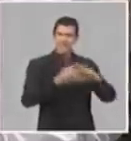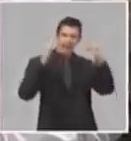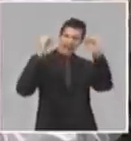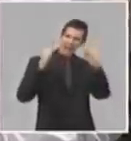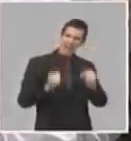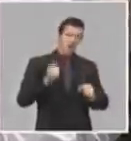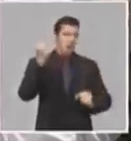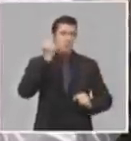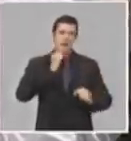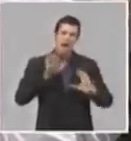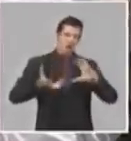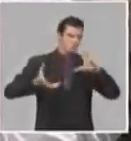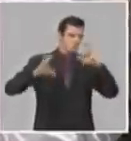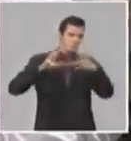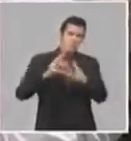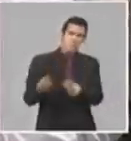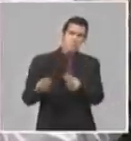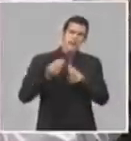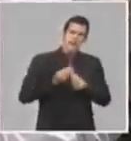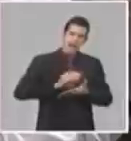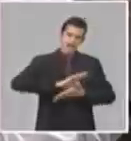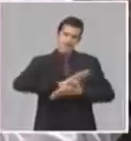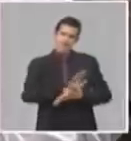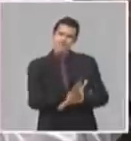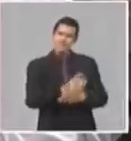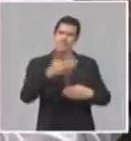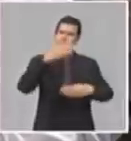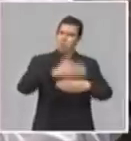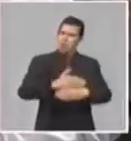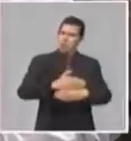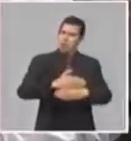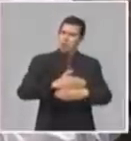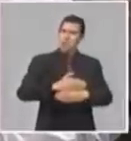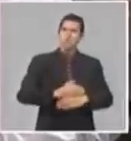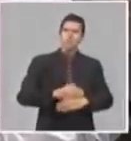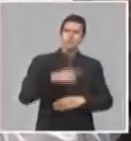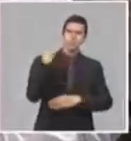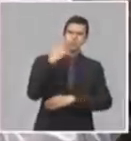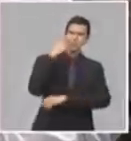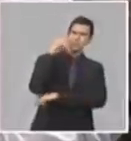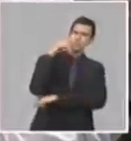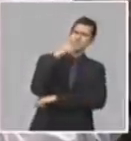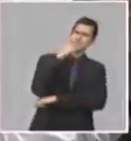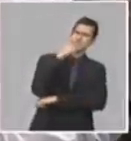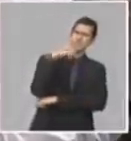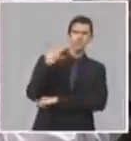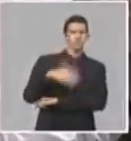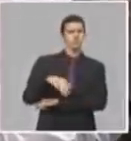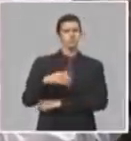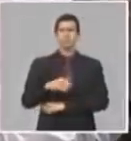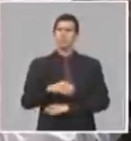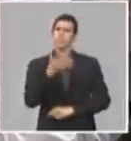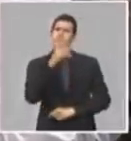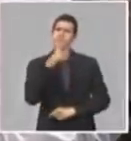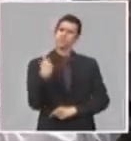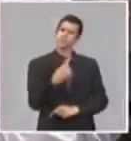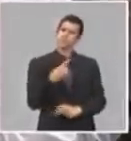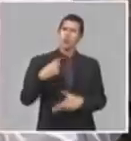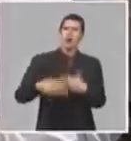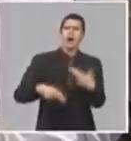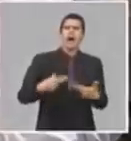bloqueo económico contra Cuba, también se ha decidido dejar sin efecto la aplicación del